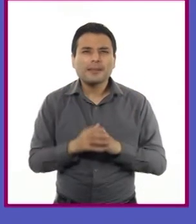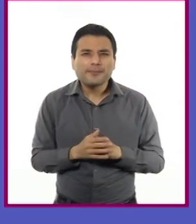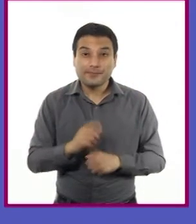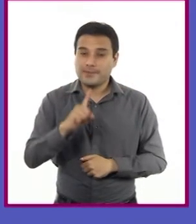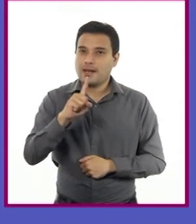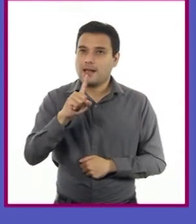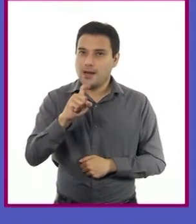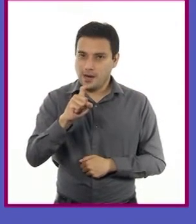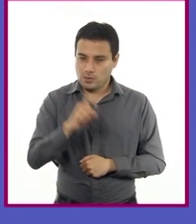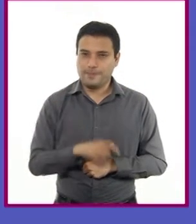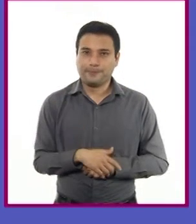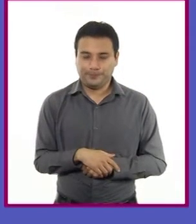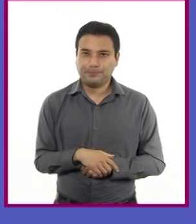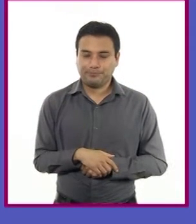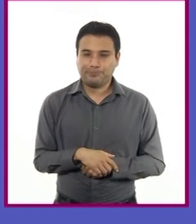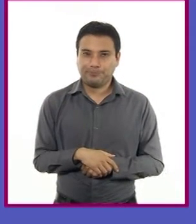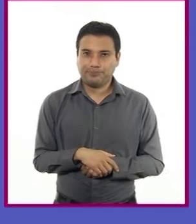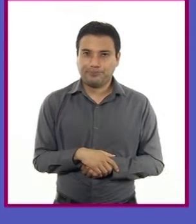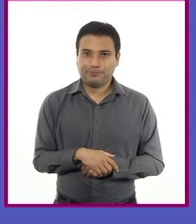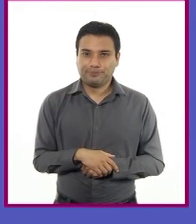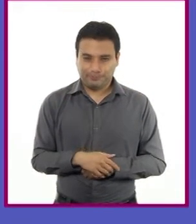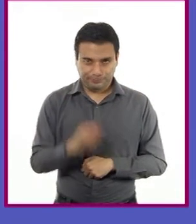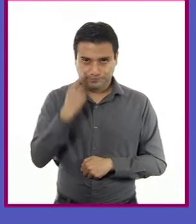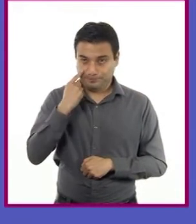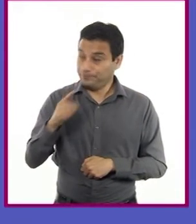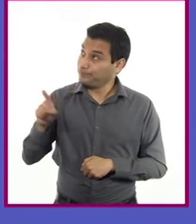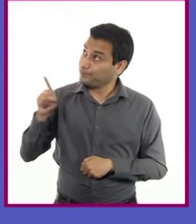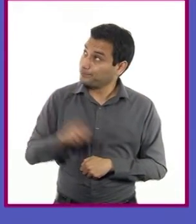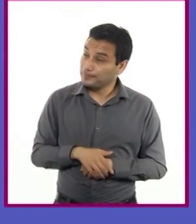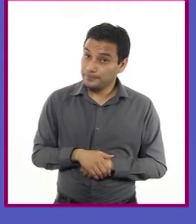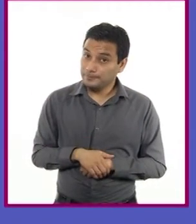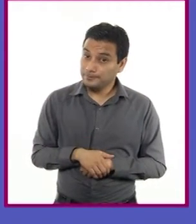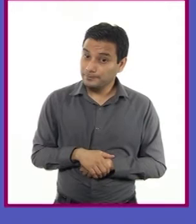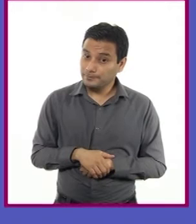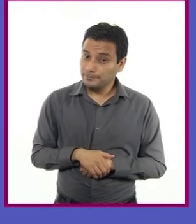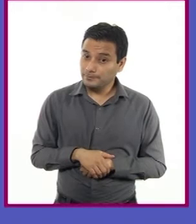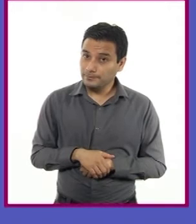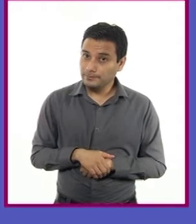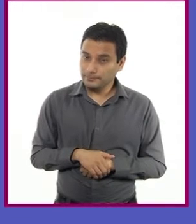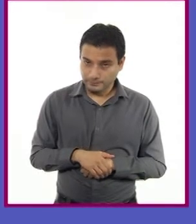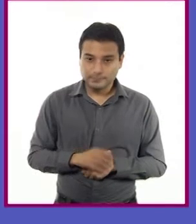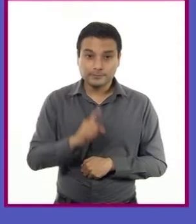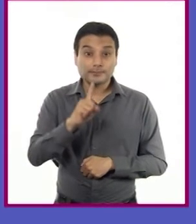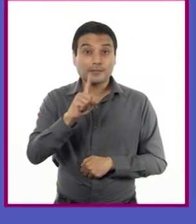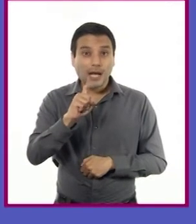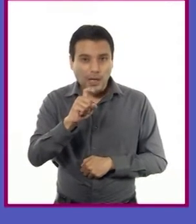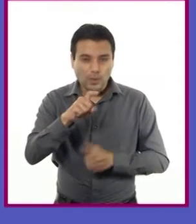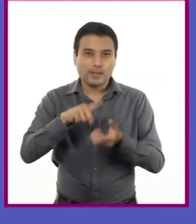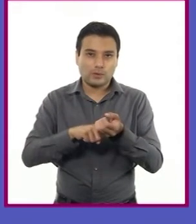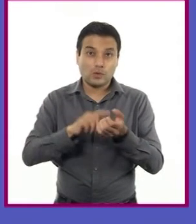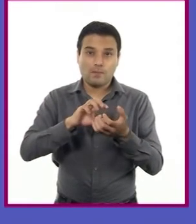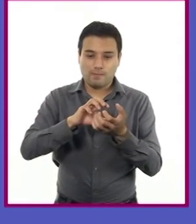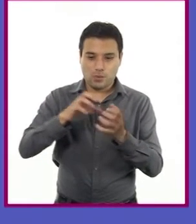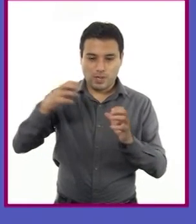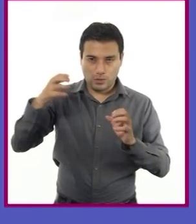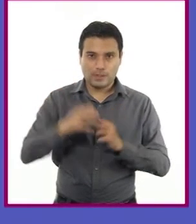agua. Revisemos y aquí está. Formada por moléculas, estado